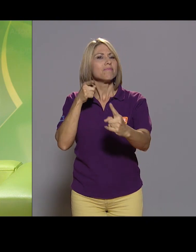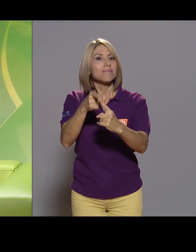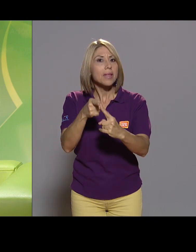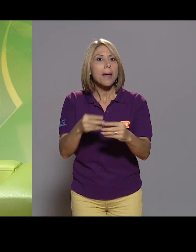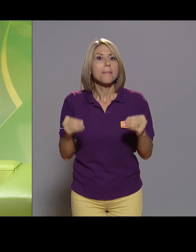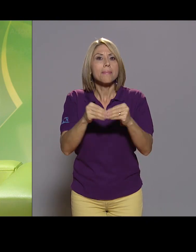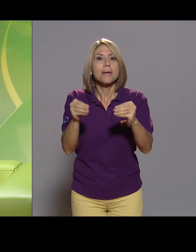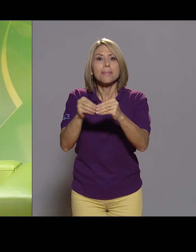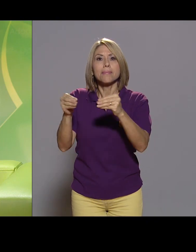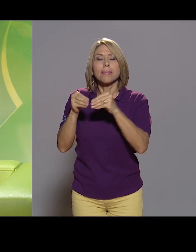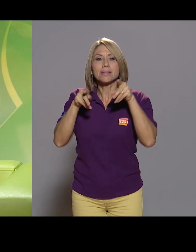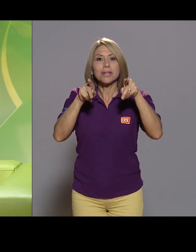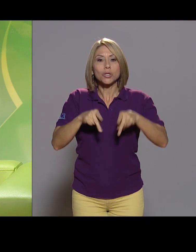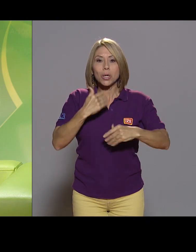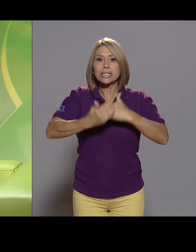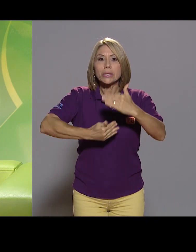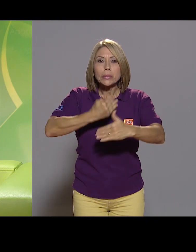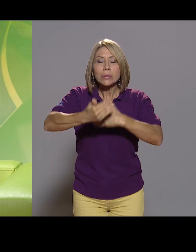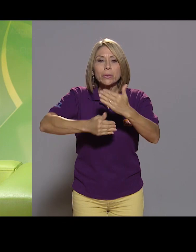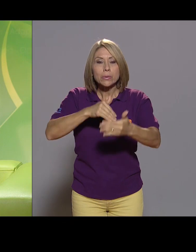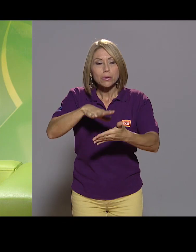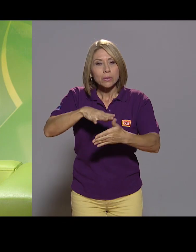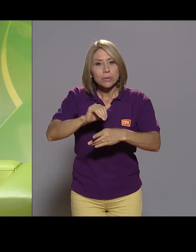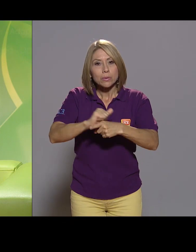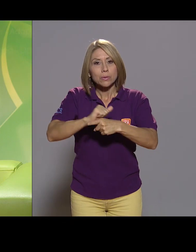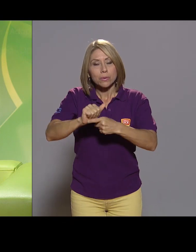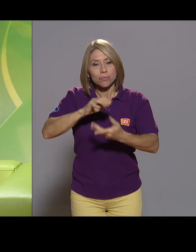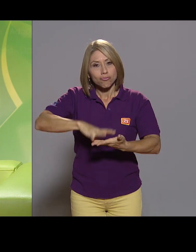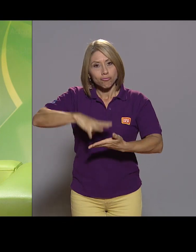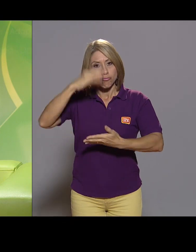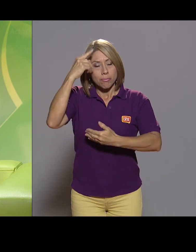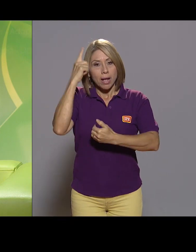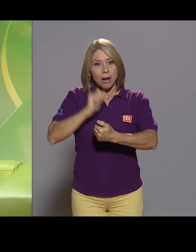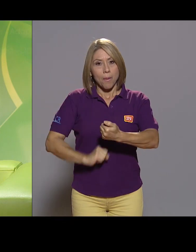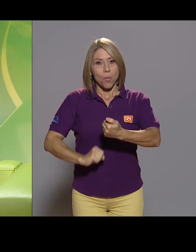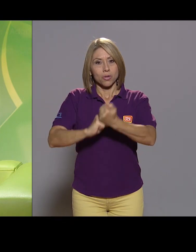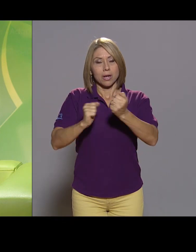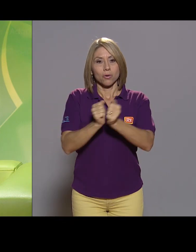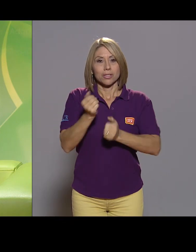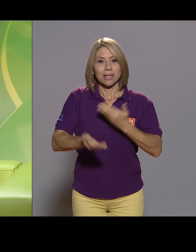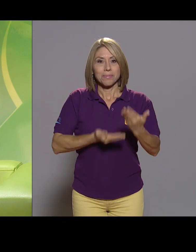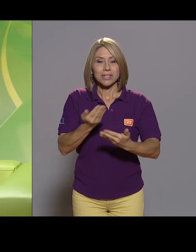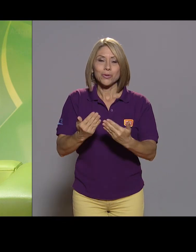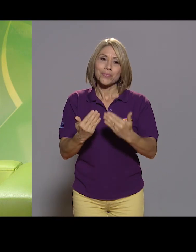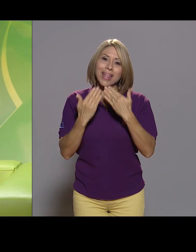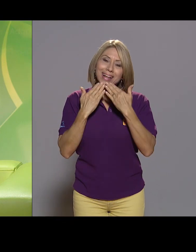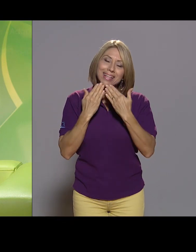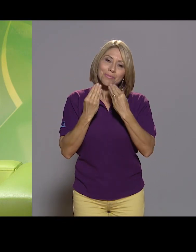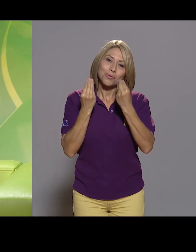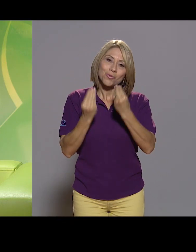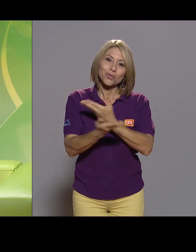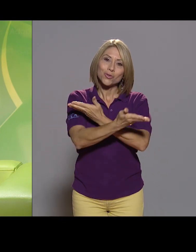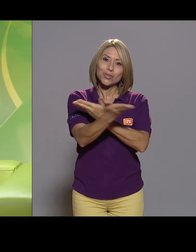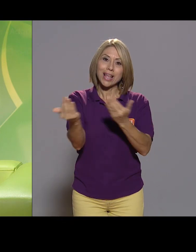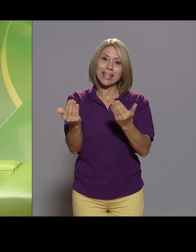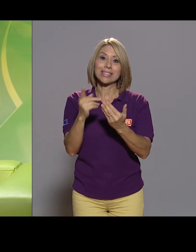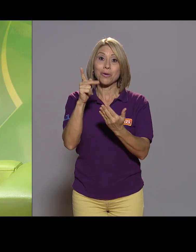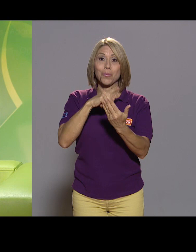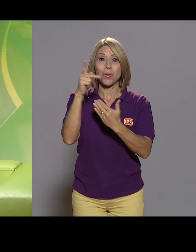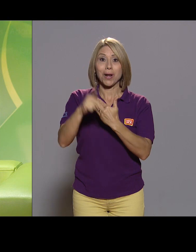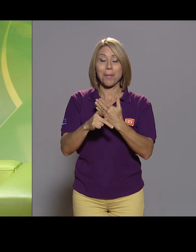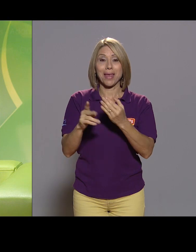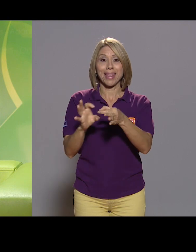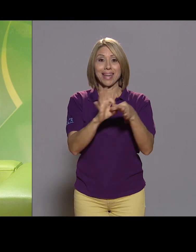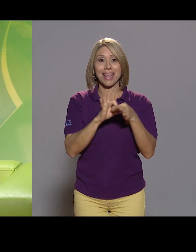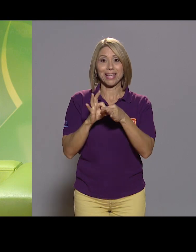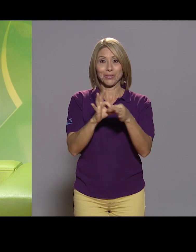vez capacitando más personas que puedan apoyar con este servicio. Les agradecemos también muchísimo que nos hayan acompañado en una edición más